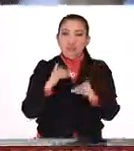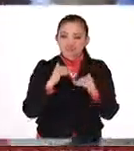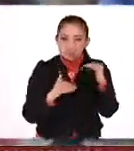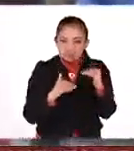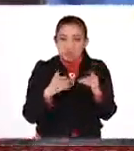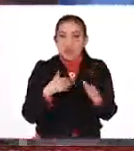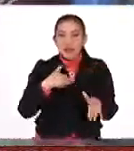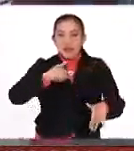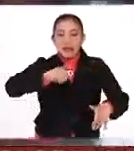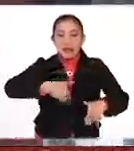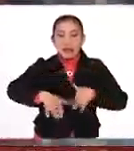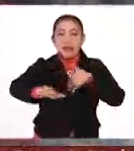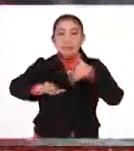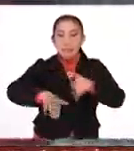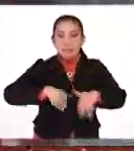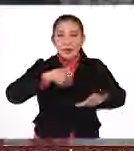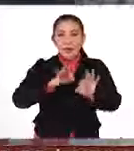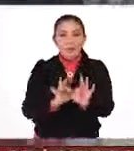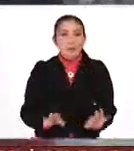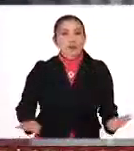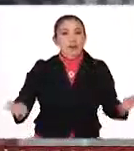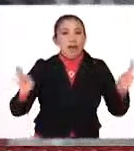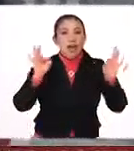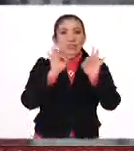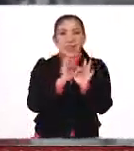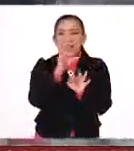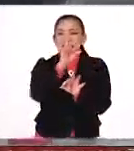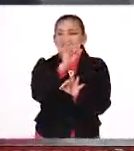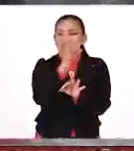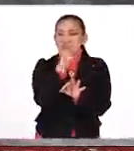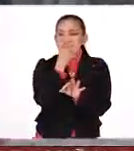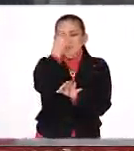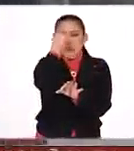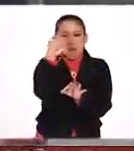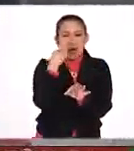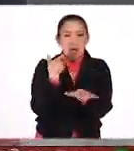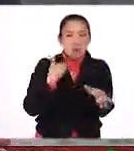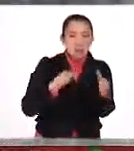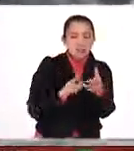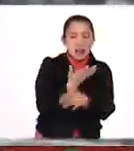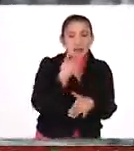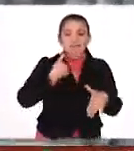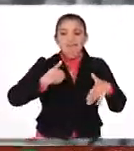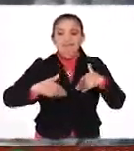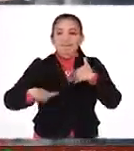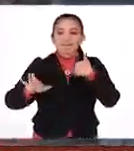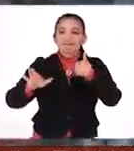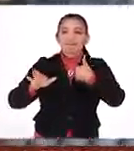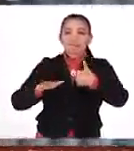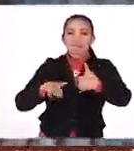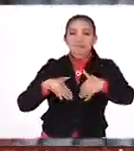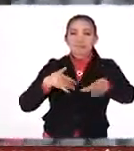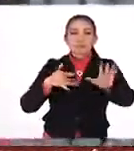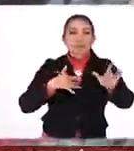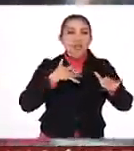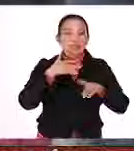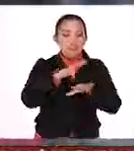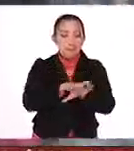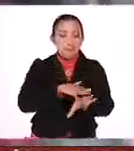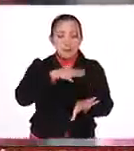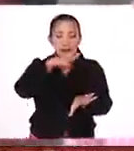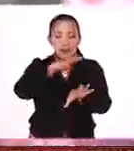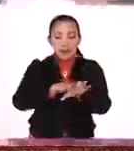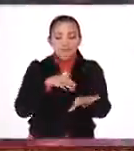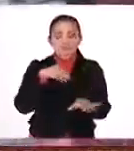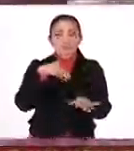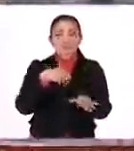caminar es muy importante regalarte 30 minutos diarios para salir al parque y caminar siente tus pies a cada